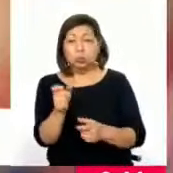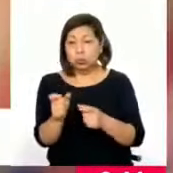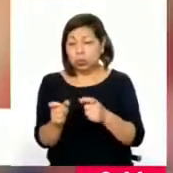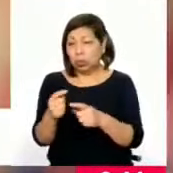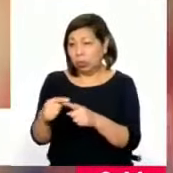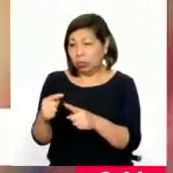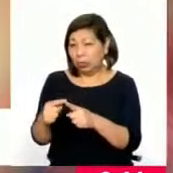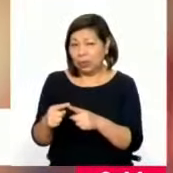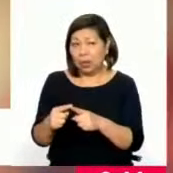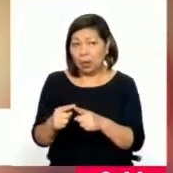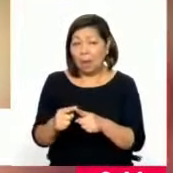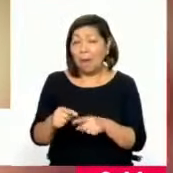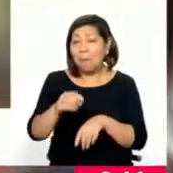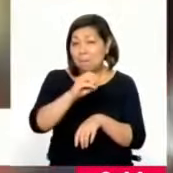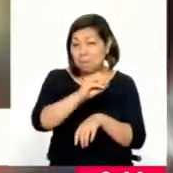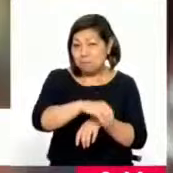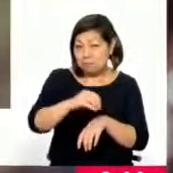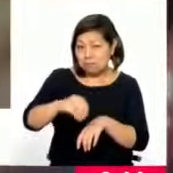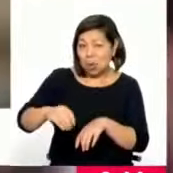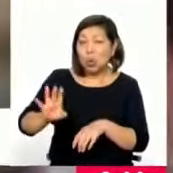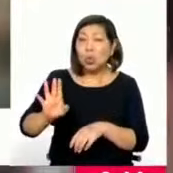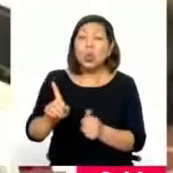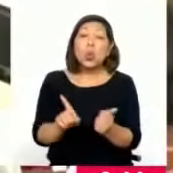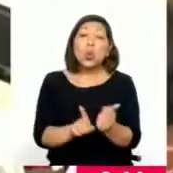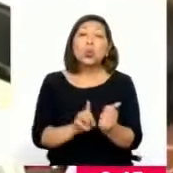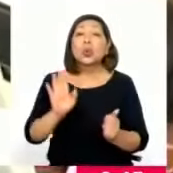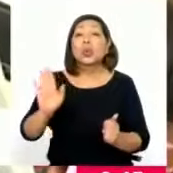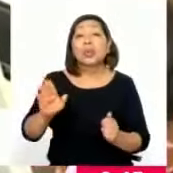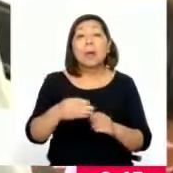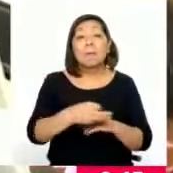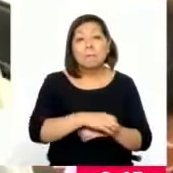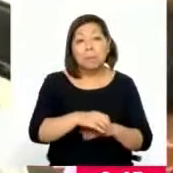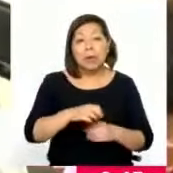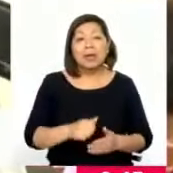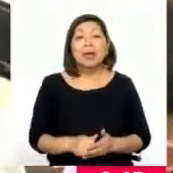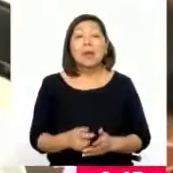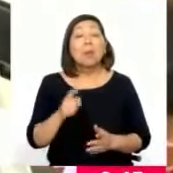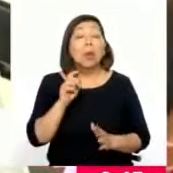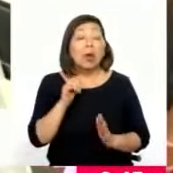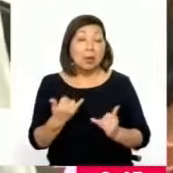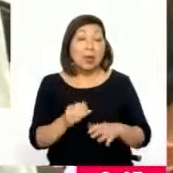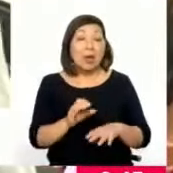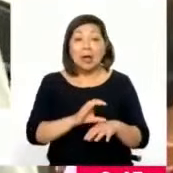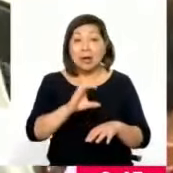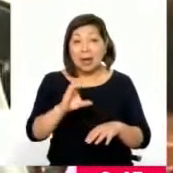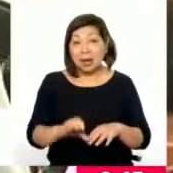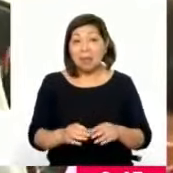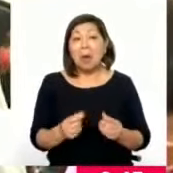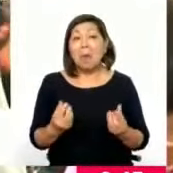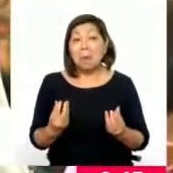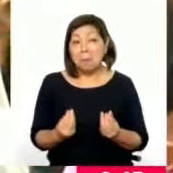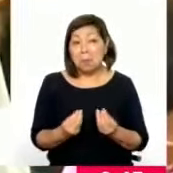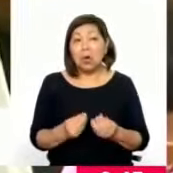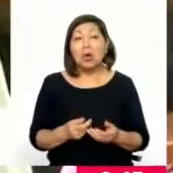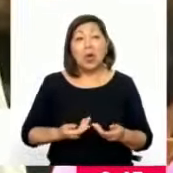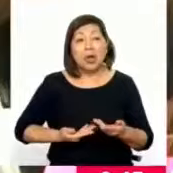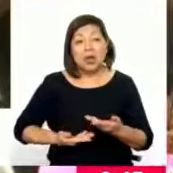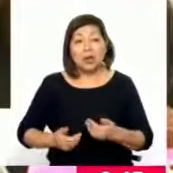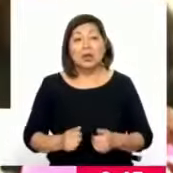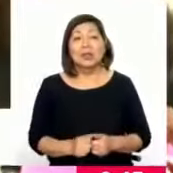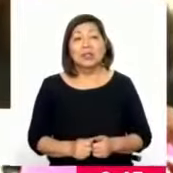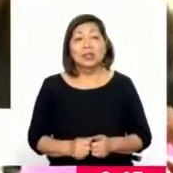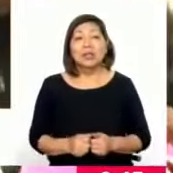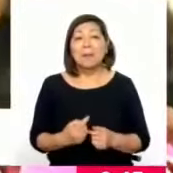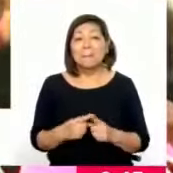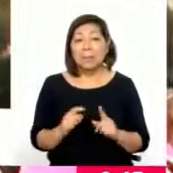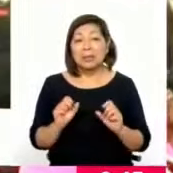colectivos de los diferentes pueblos y etnias del país. A veces allá en Cajamarca también como hay pocos negocios, pero